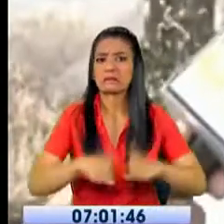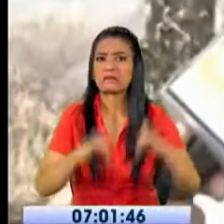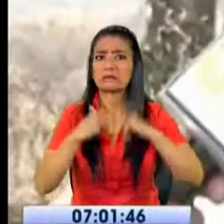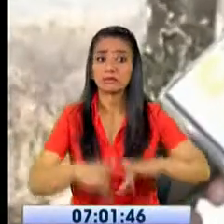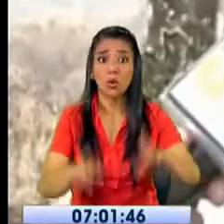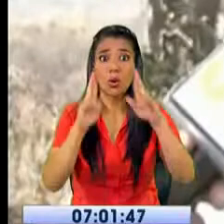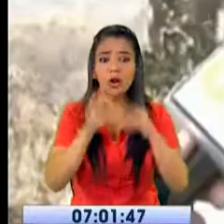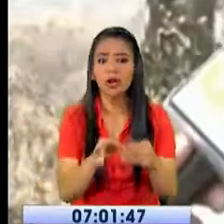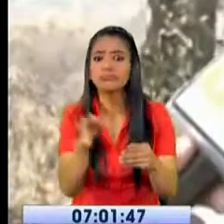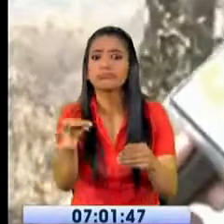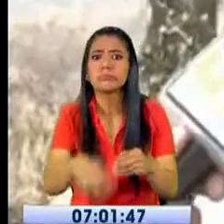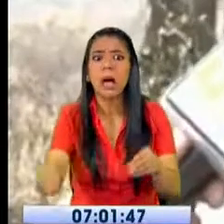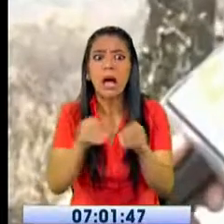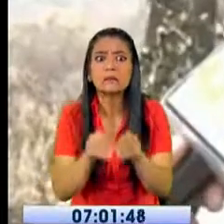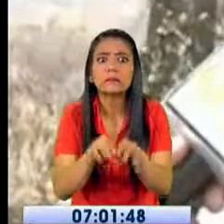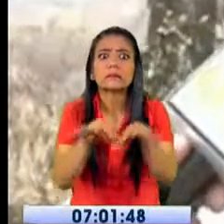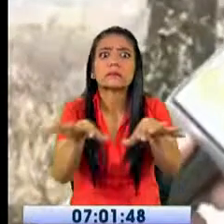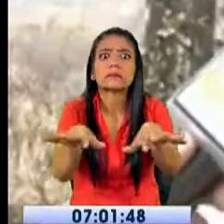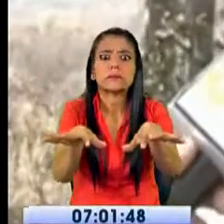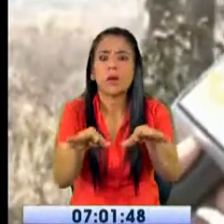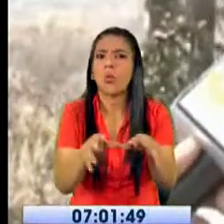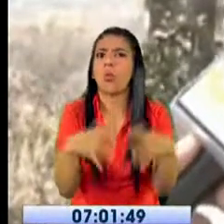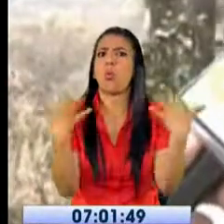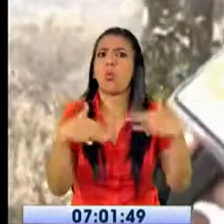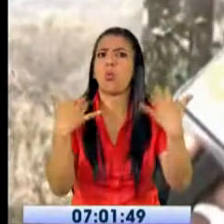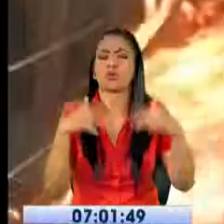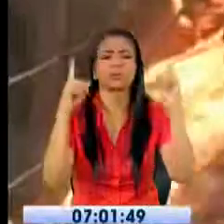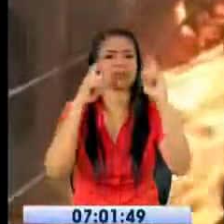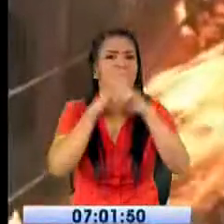parte de la urna. Si se pasa la urna, está bien